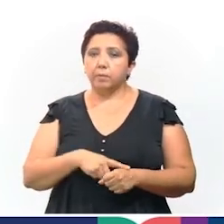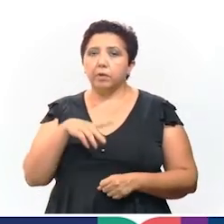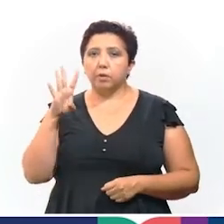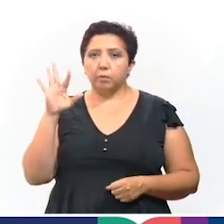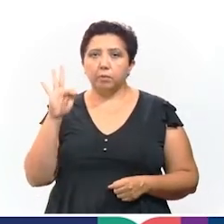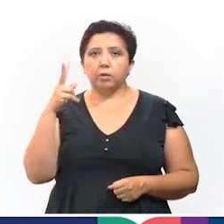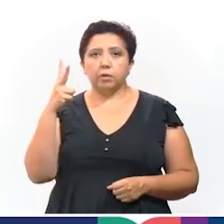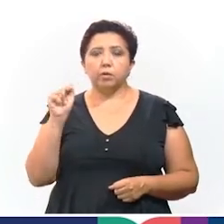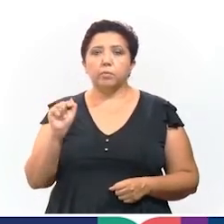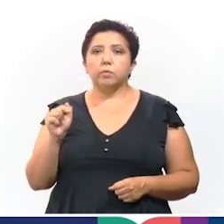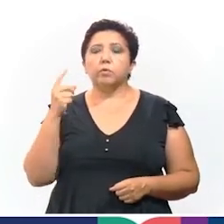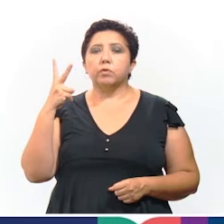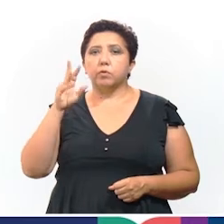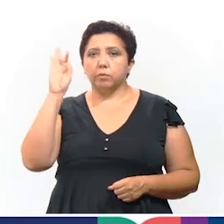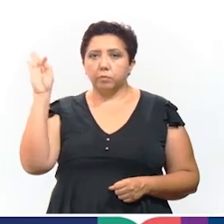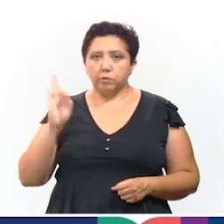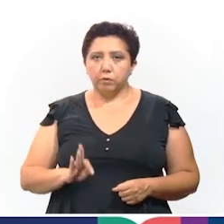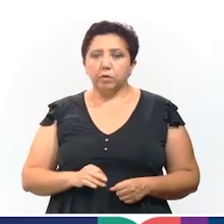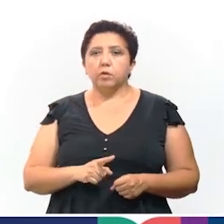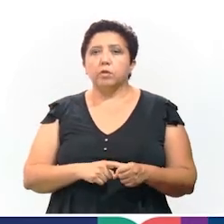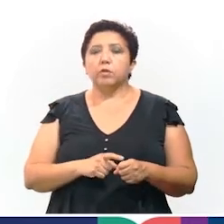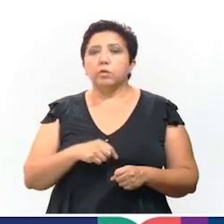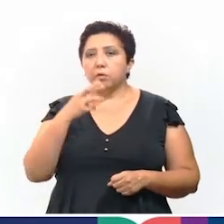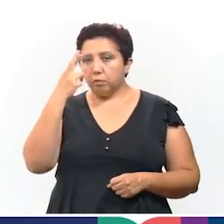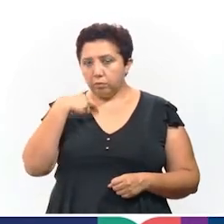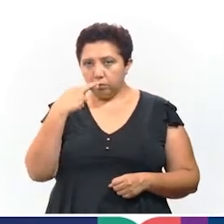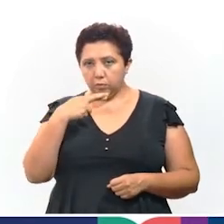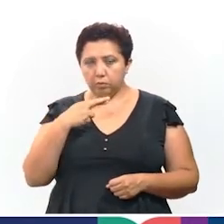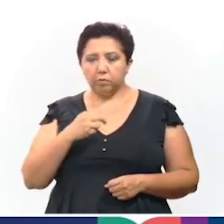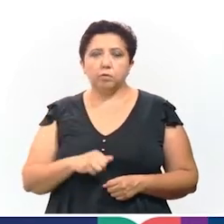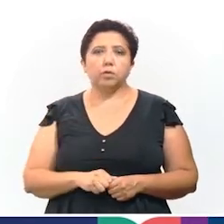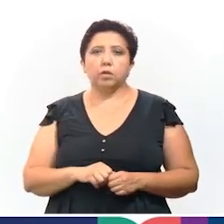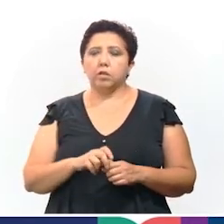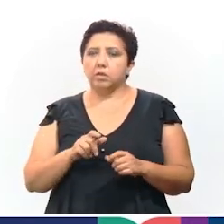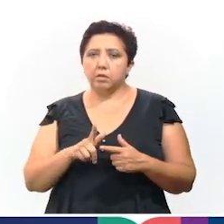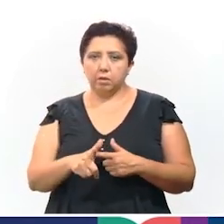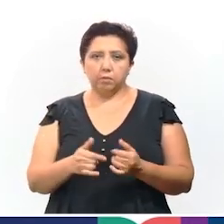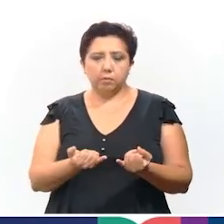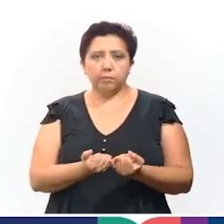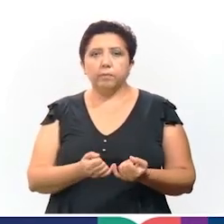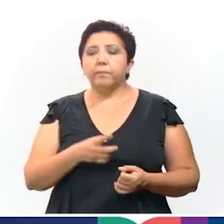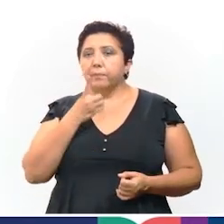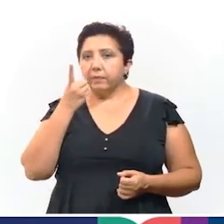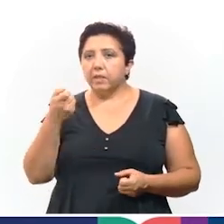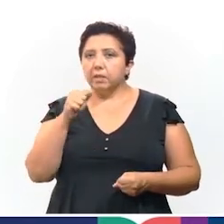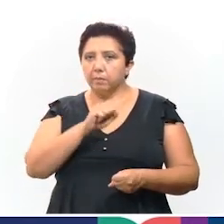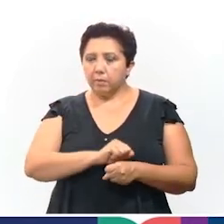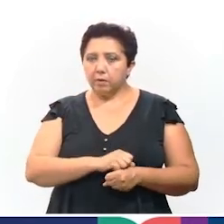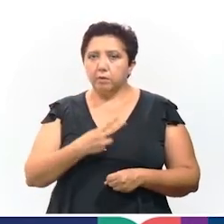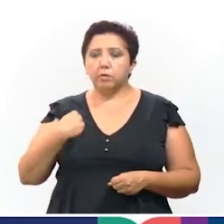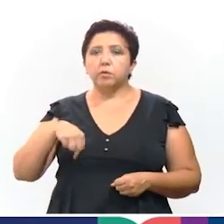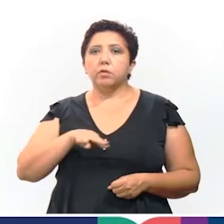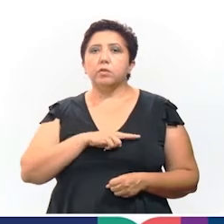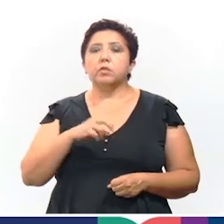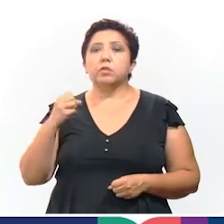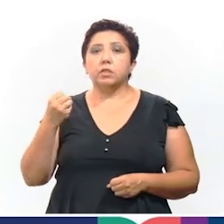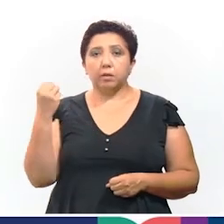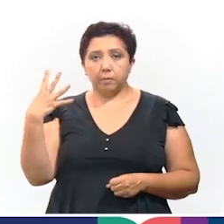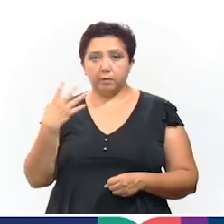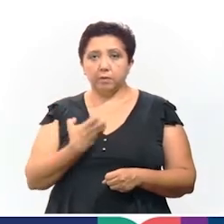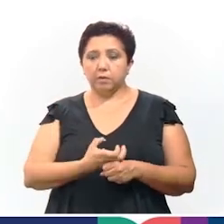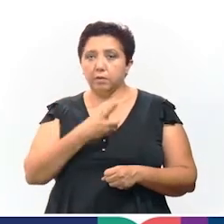es del 42.2%, está en color rojo y estable. Los indicadores semanales de nuestro semáforo